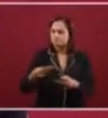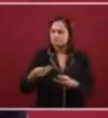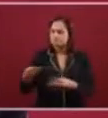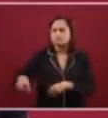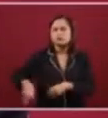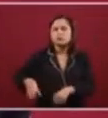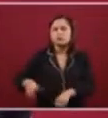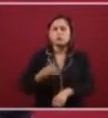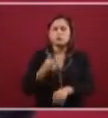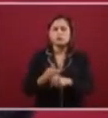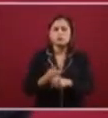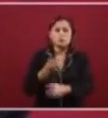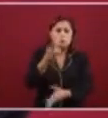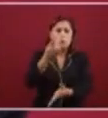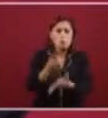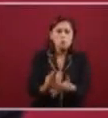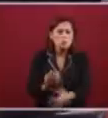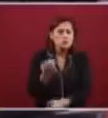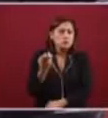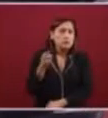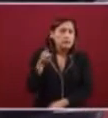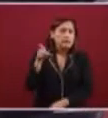presidente que lo ha hecho.